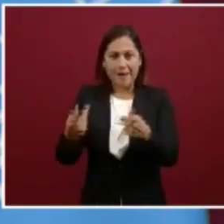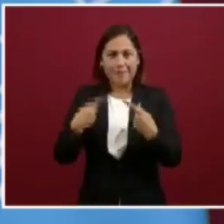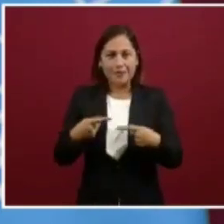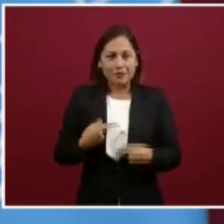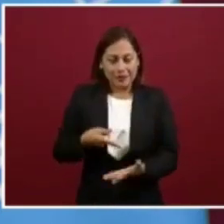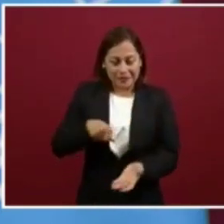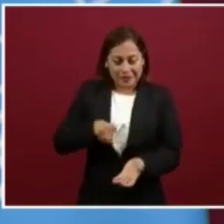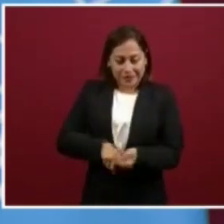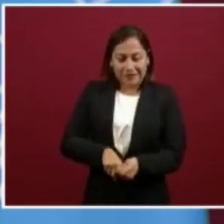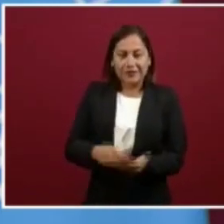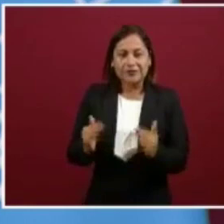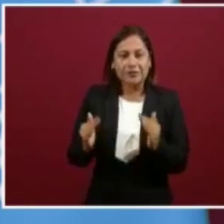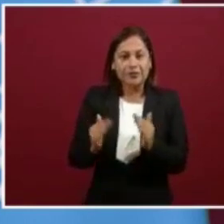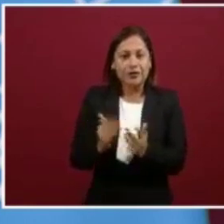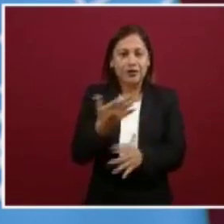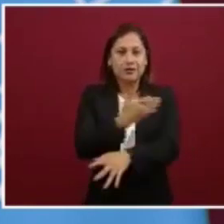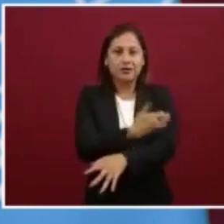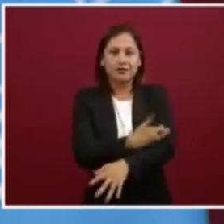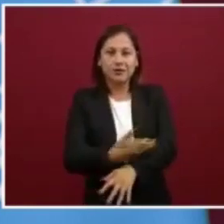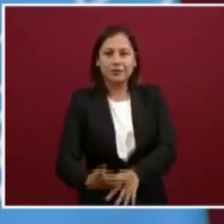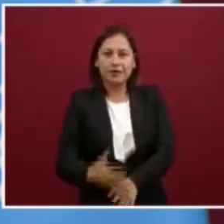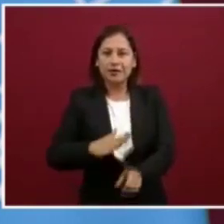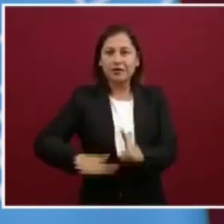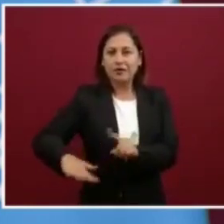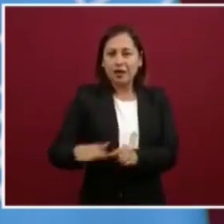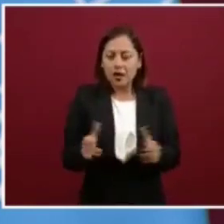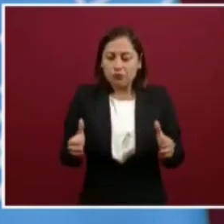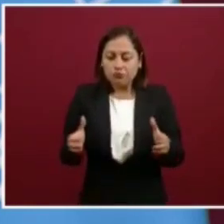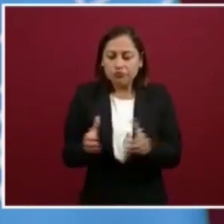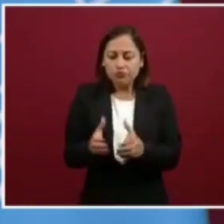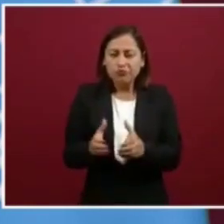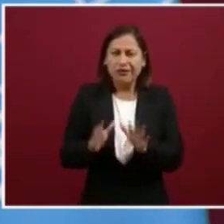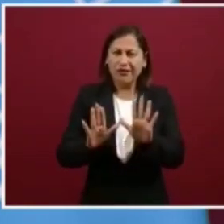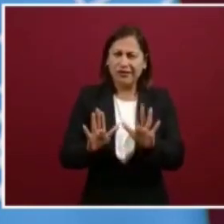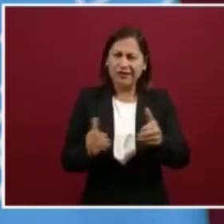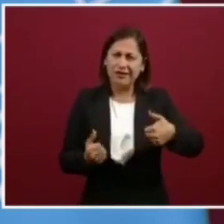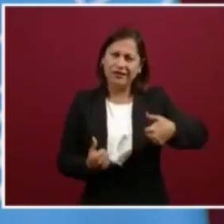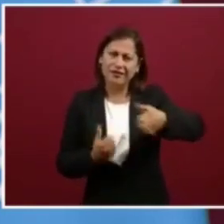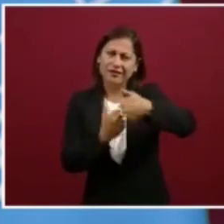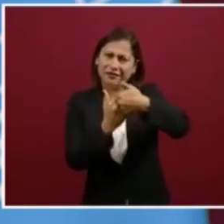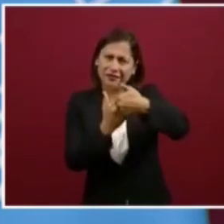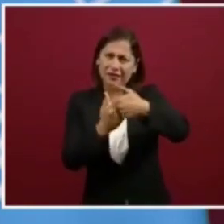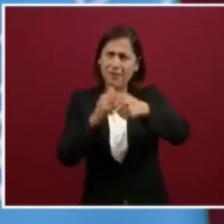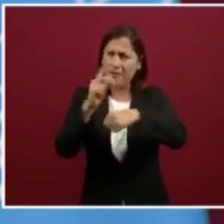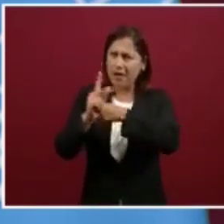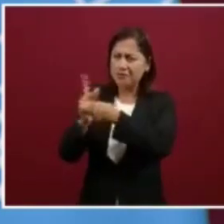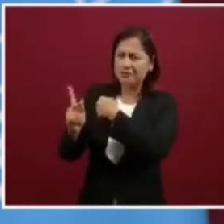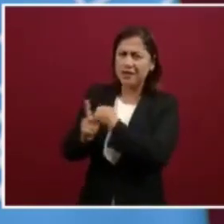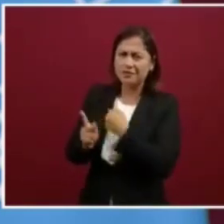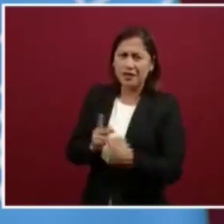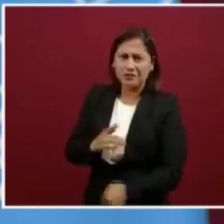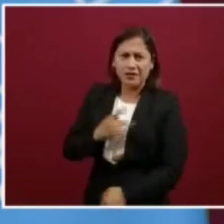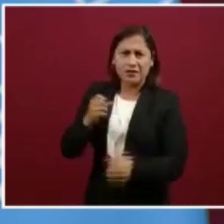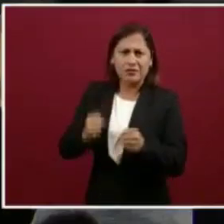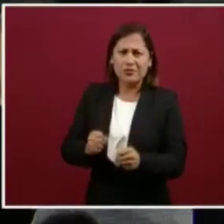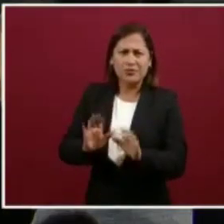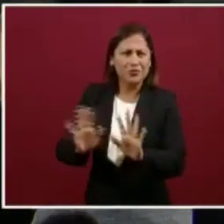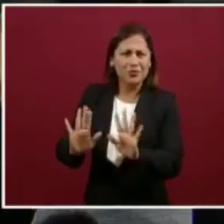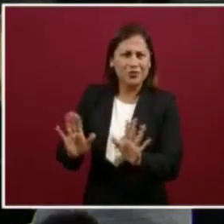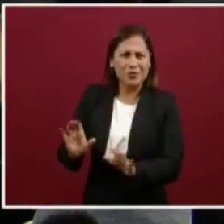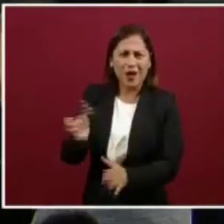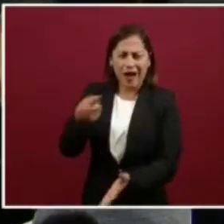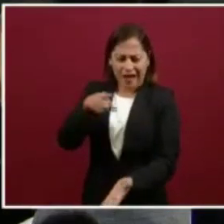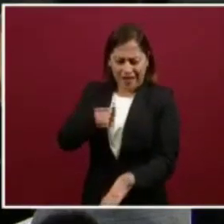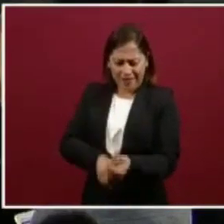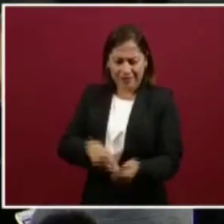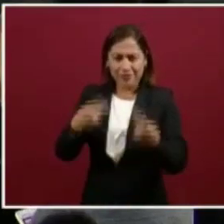vida, su seguridad, y no la seguridad de las fronteras en términos de seguridad nacional. Ese es un cambio muy importante.